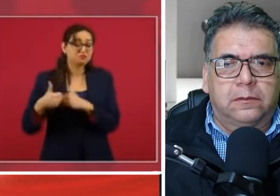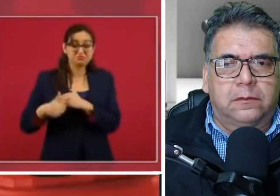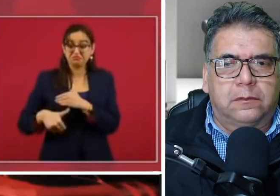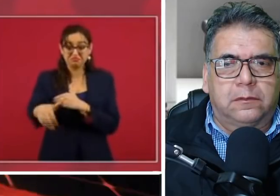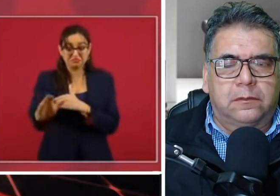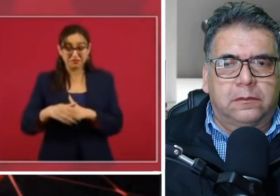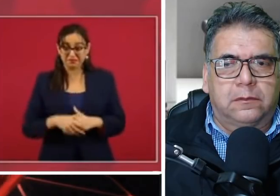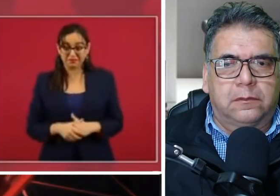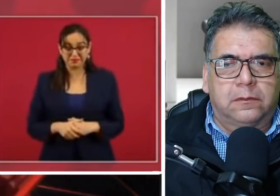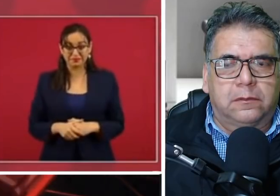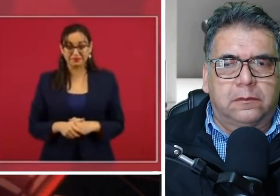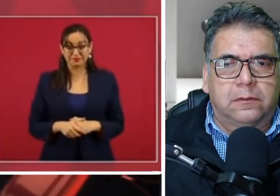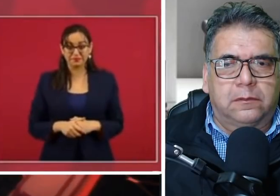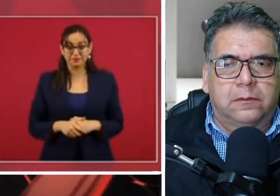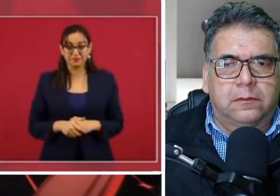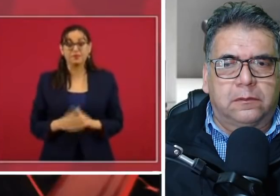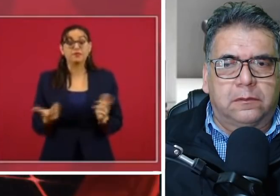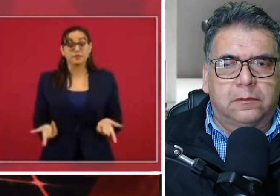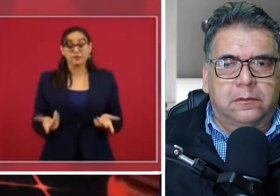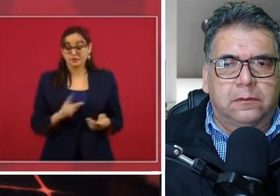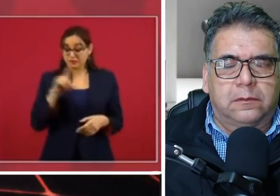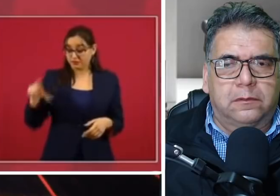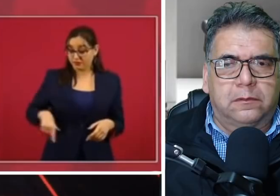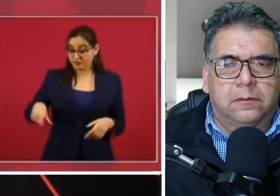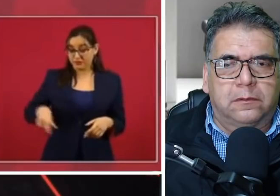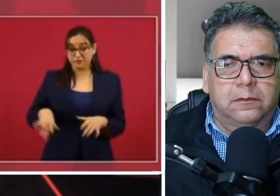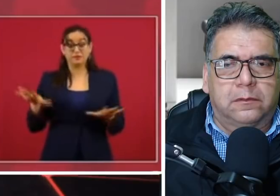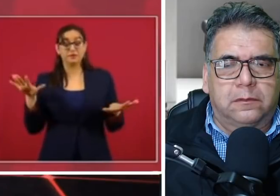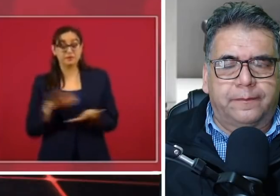Entonces, cuando se da el cambio, que además esto